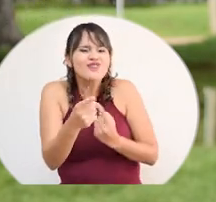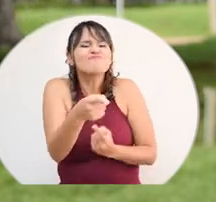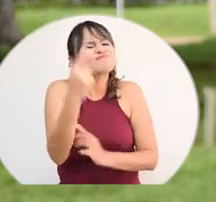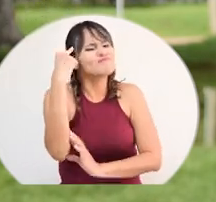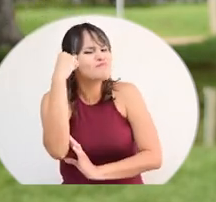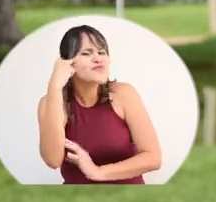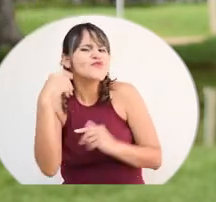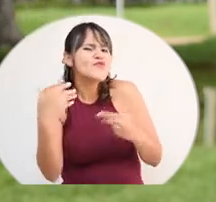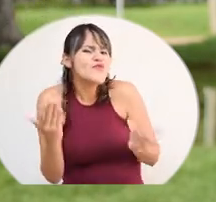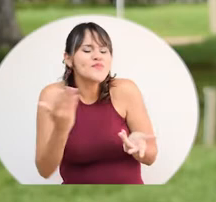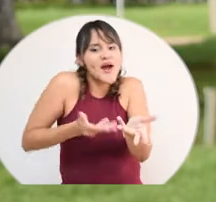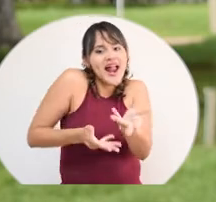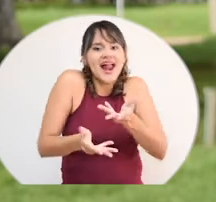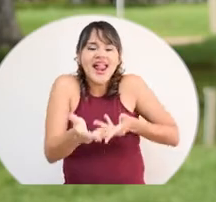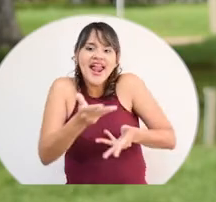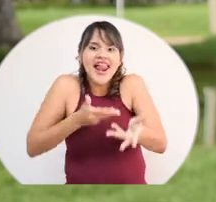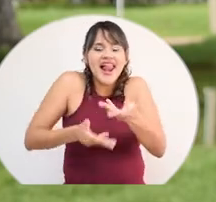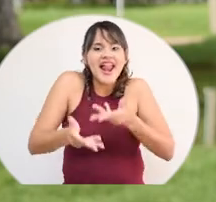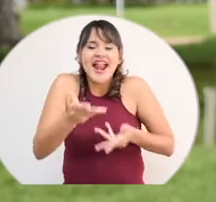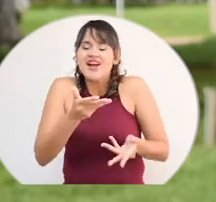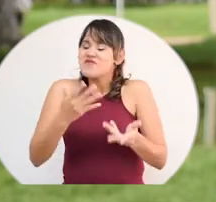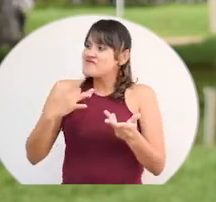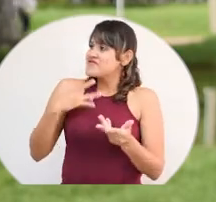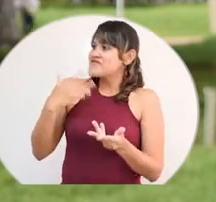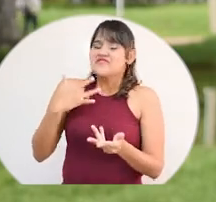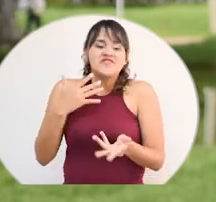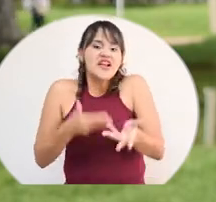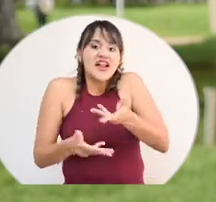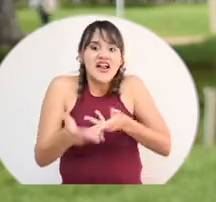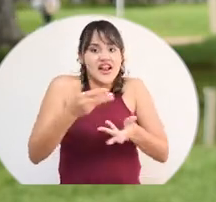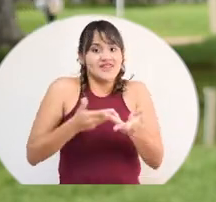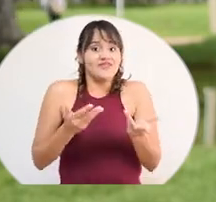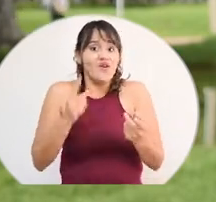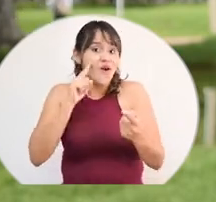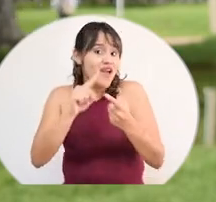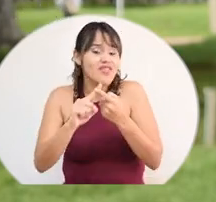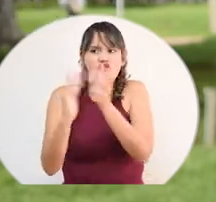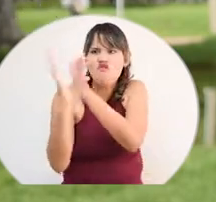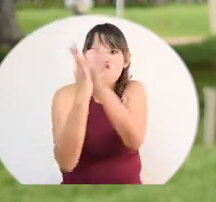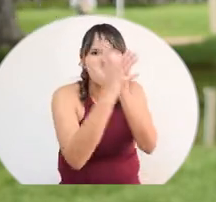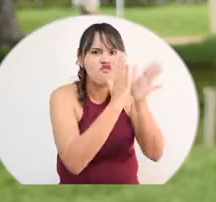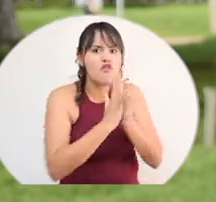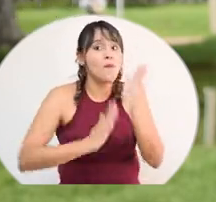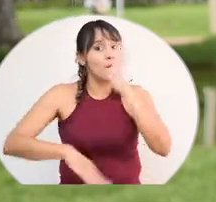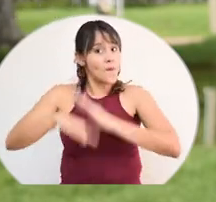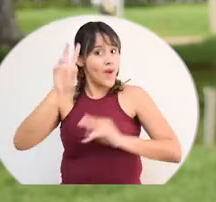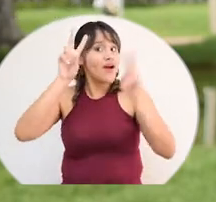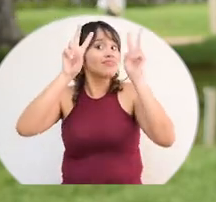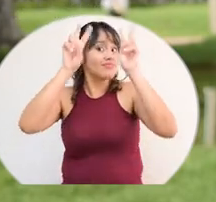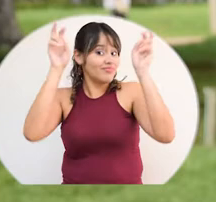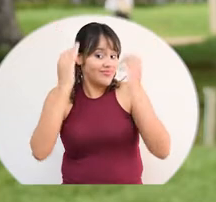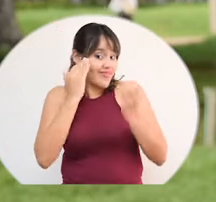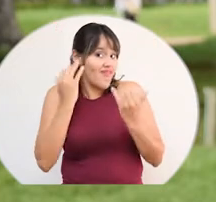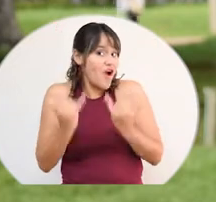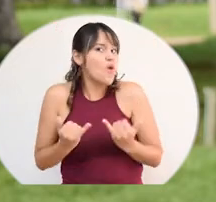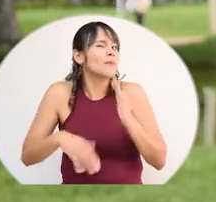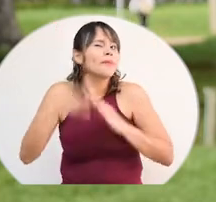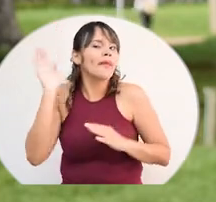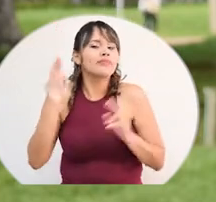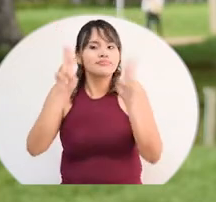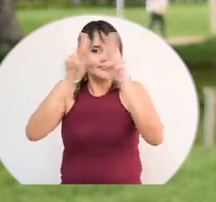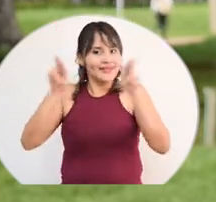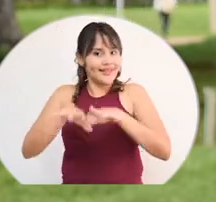propiciar un intercambio académico con los alumnos en un mundo cada vez más globalizado y como era hacer su información a través de internet